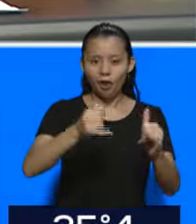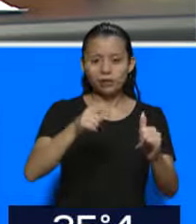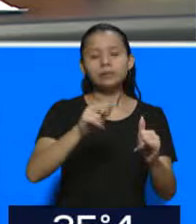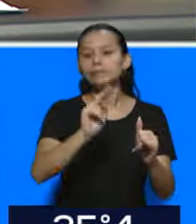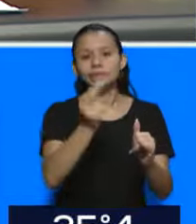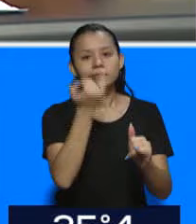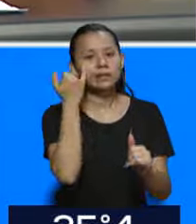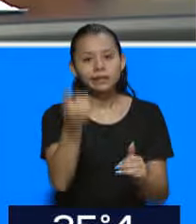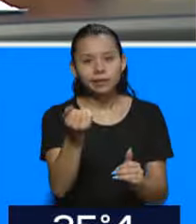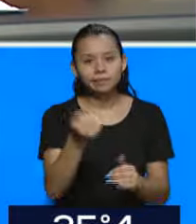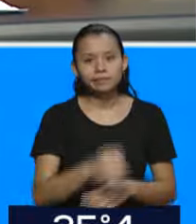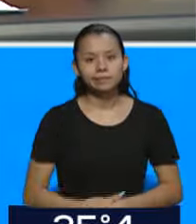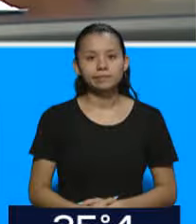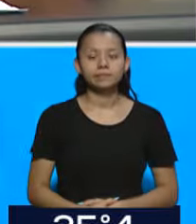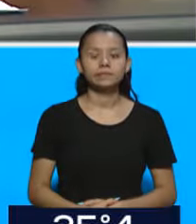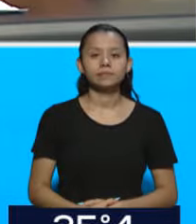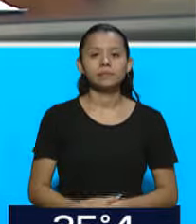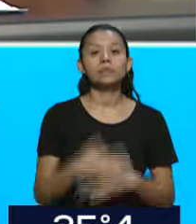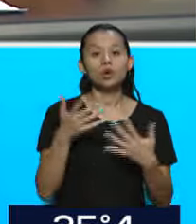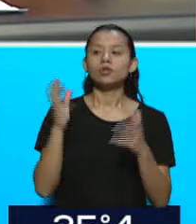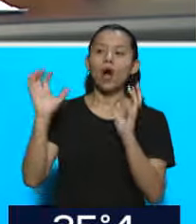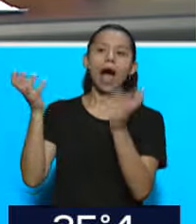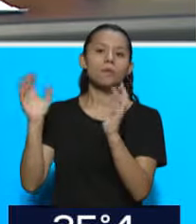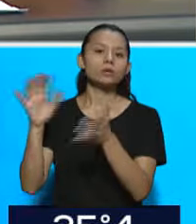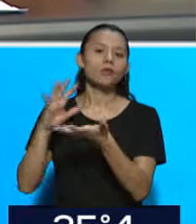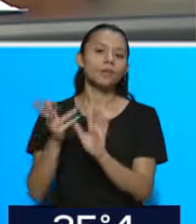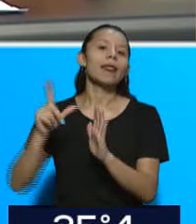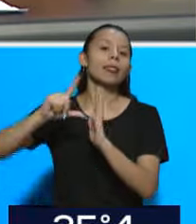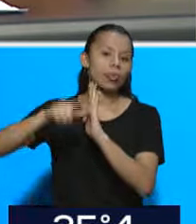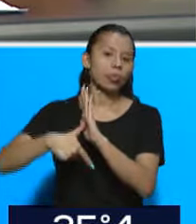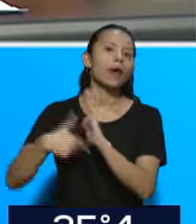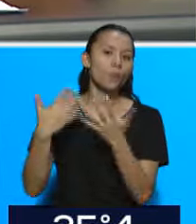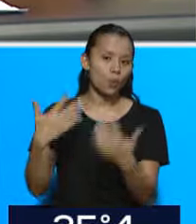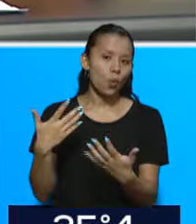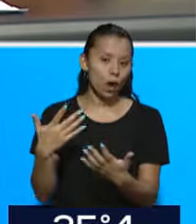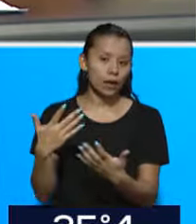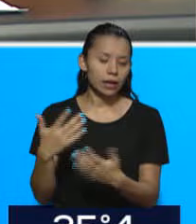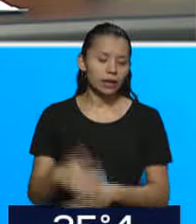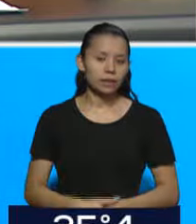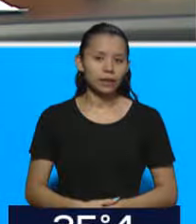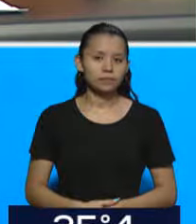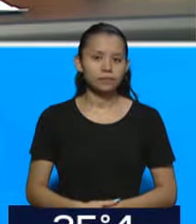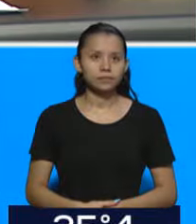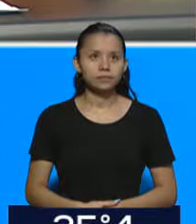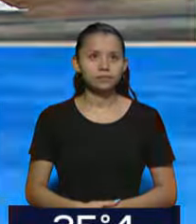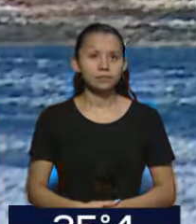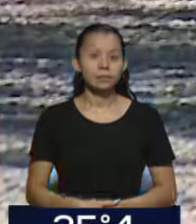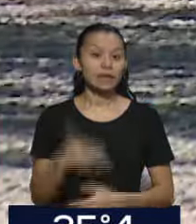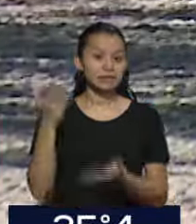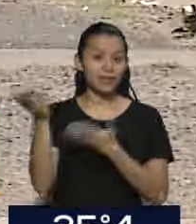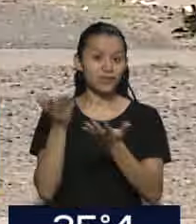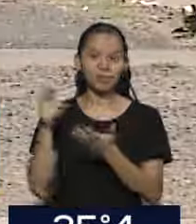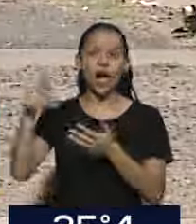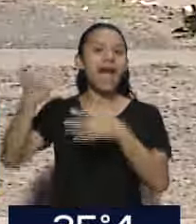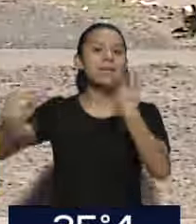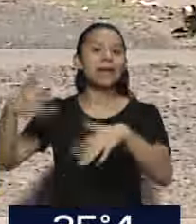había nada por hacer, por lo tanto, la ambulancia podía demorarse, así lo entendían desde el Servicio Coordinado de Emergencias,